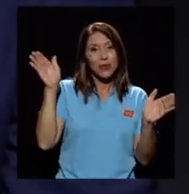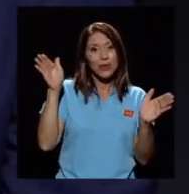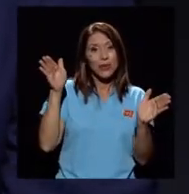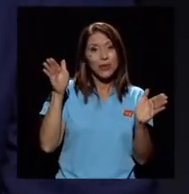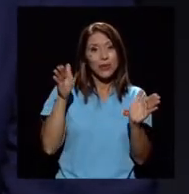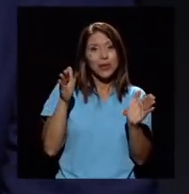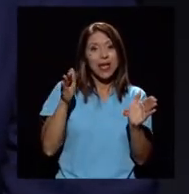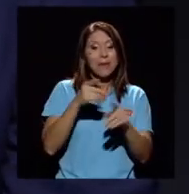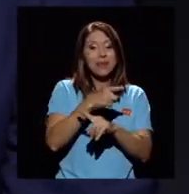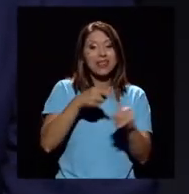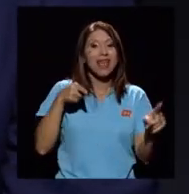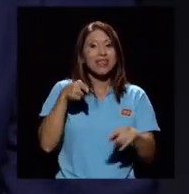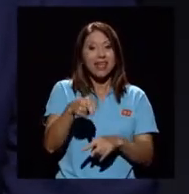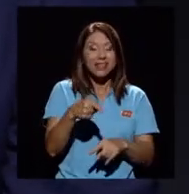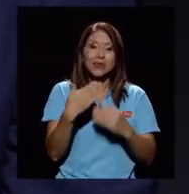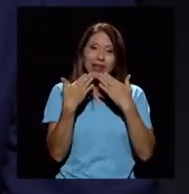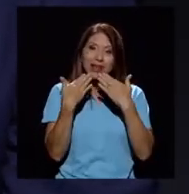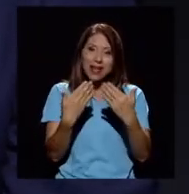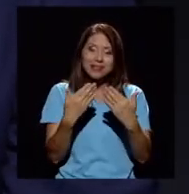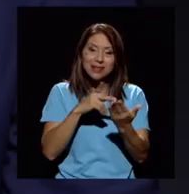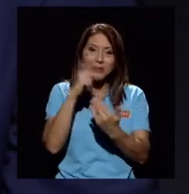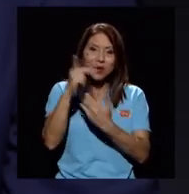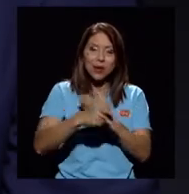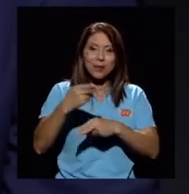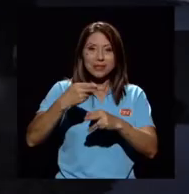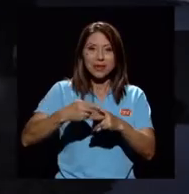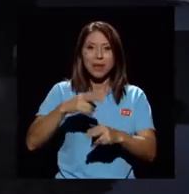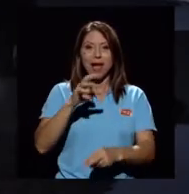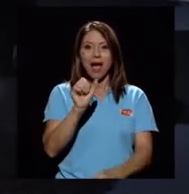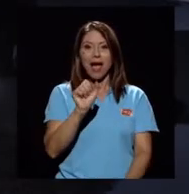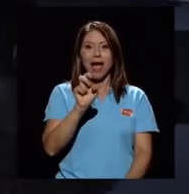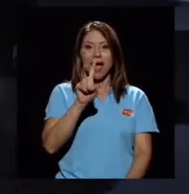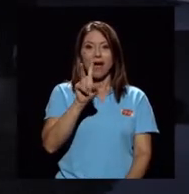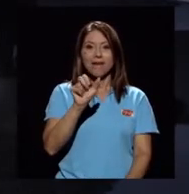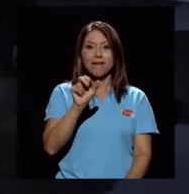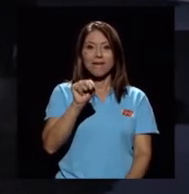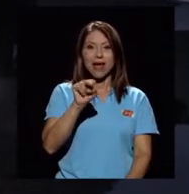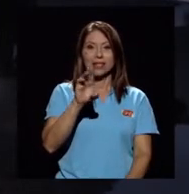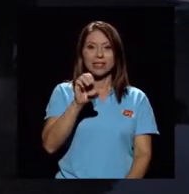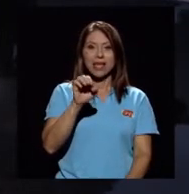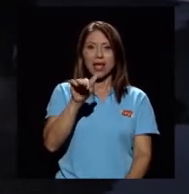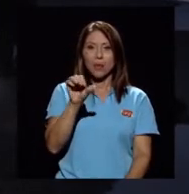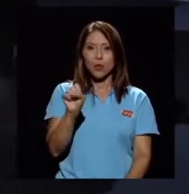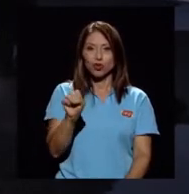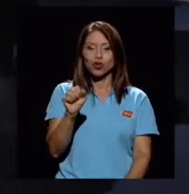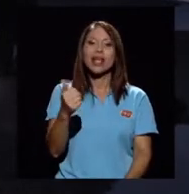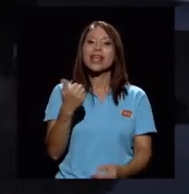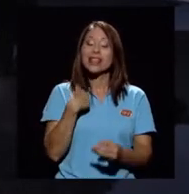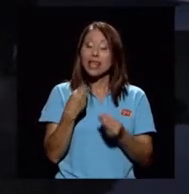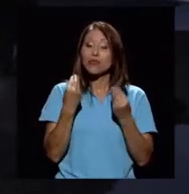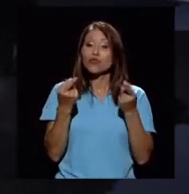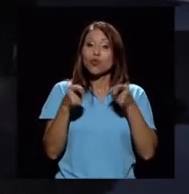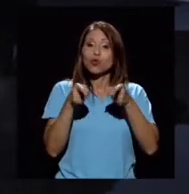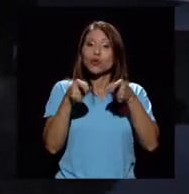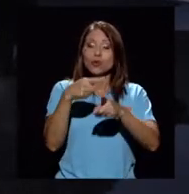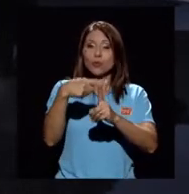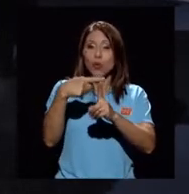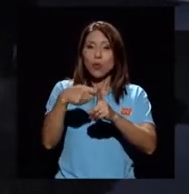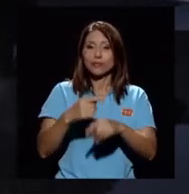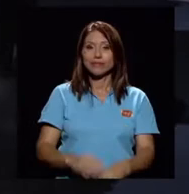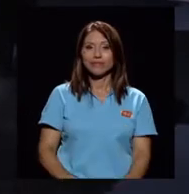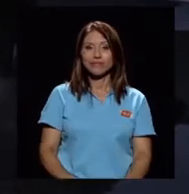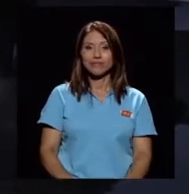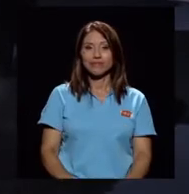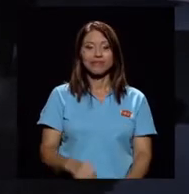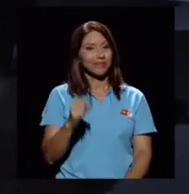debe gracias al programa Avancemos, ¿verdad? Que tiene un montón de consecuencias. Claro. Positivas, ¿verdad? En términos de trabajo. Tal vez,